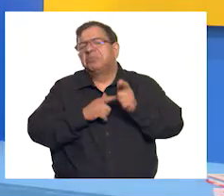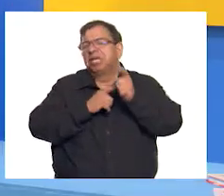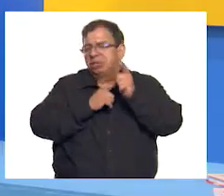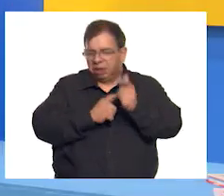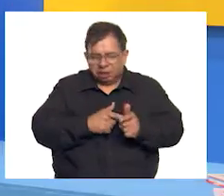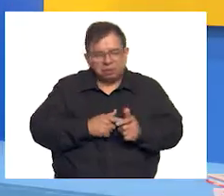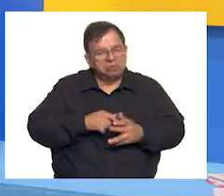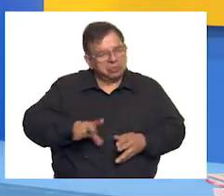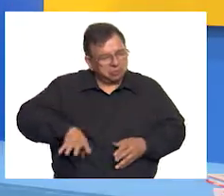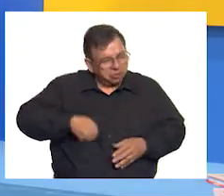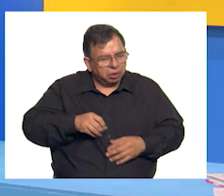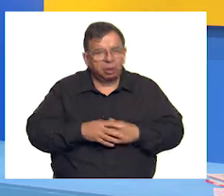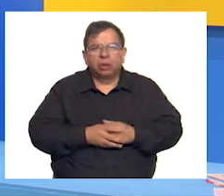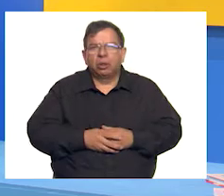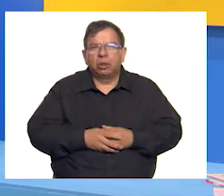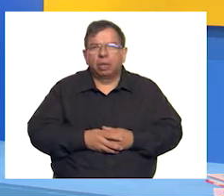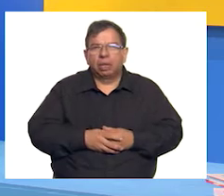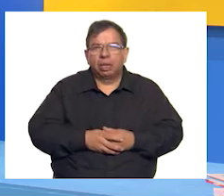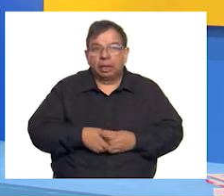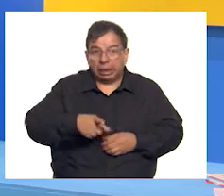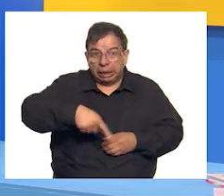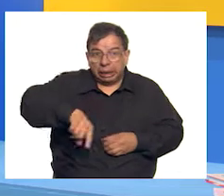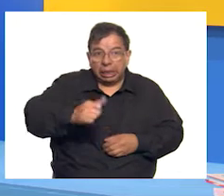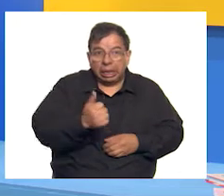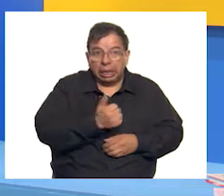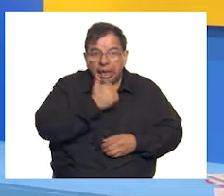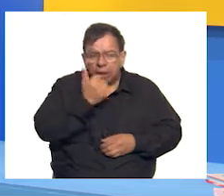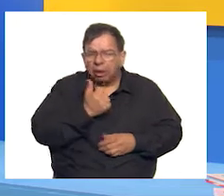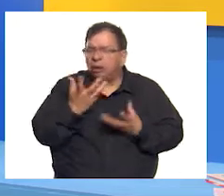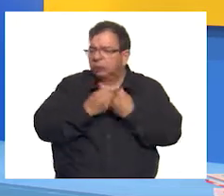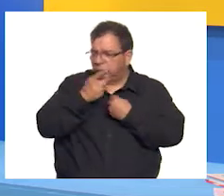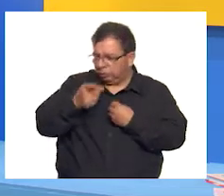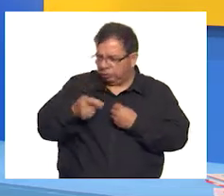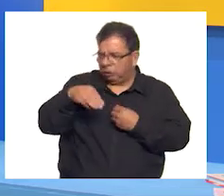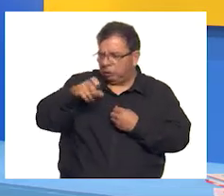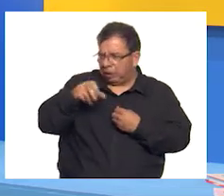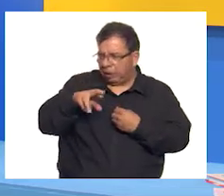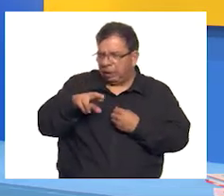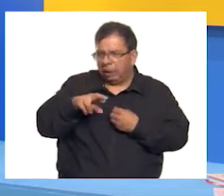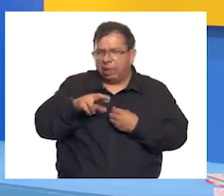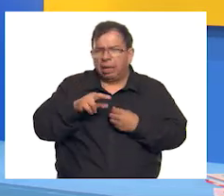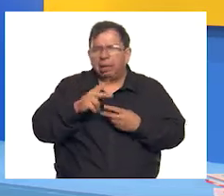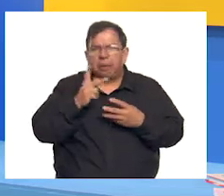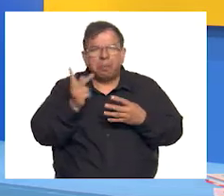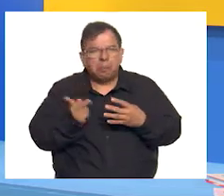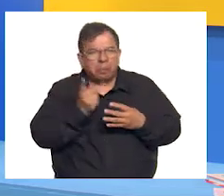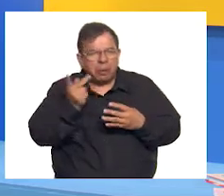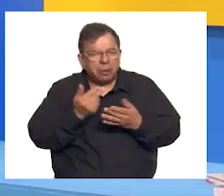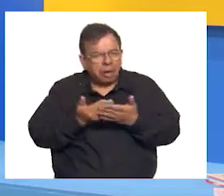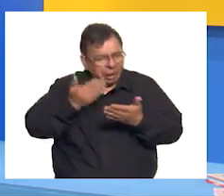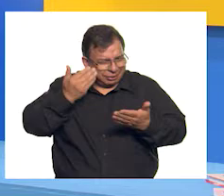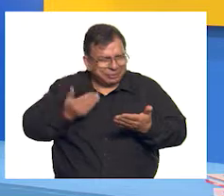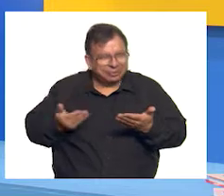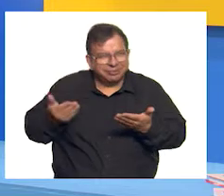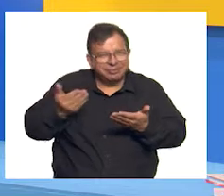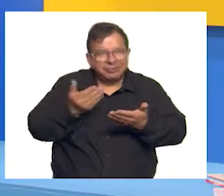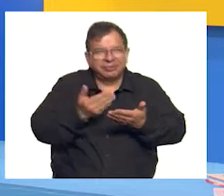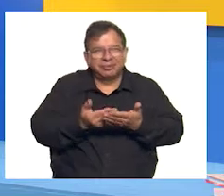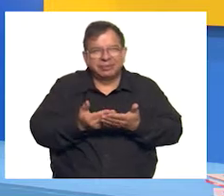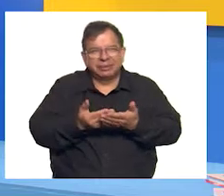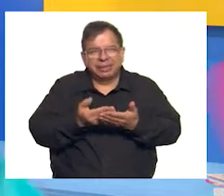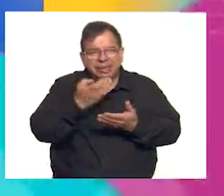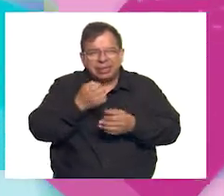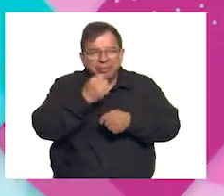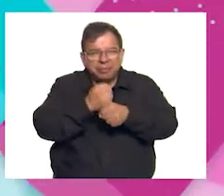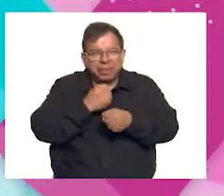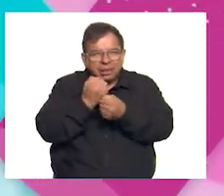ello. Quiero retomar con nuestros estudiantes y contigo, María, las preguntas que propusimos al inicio de esta práctica social